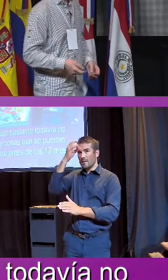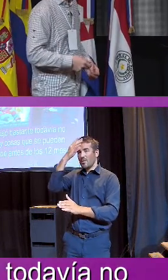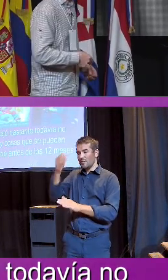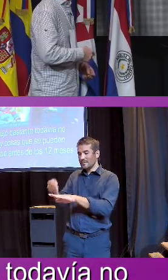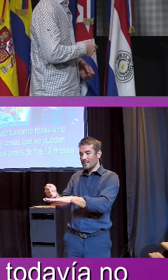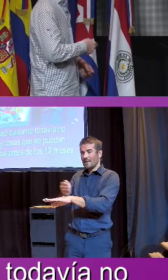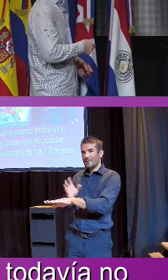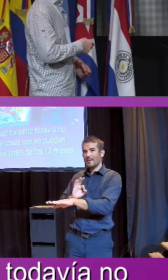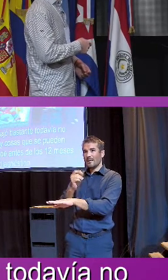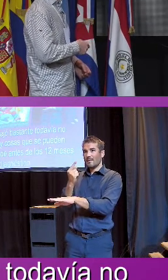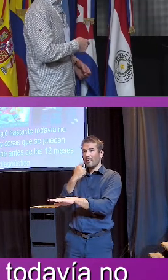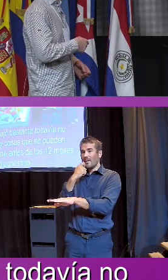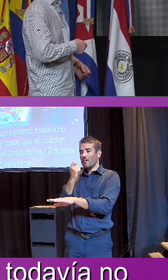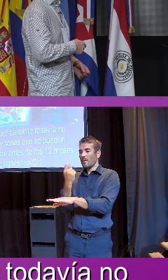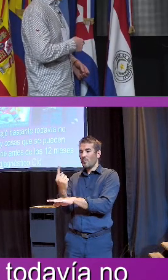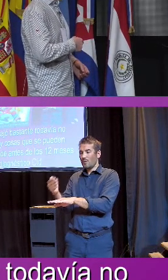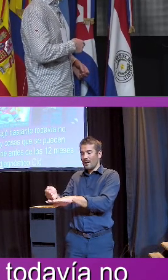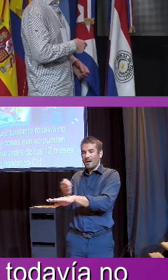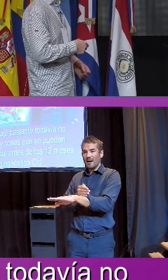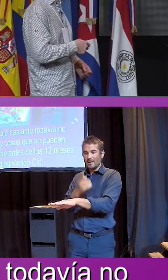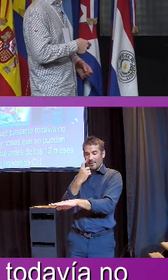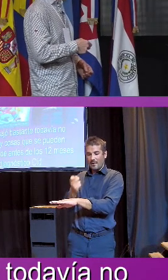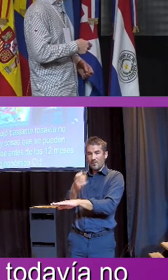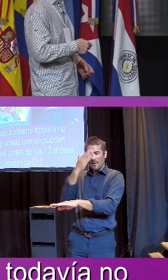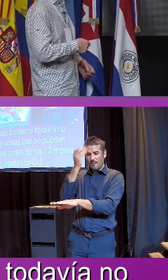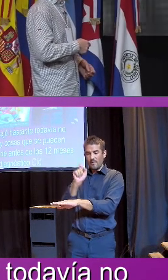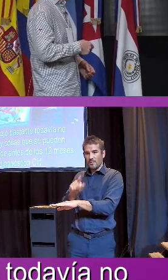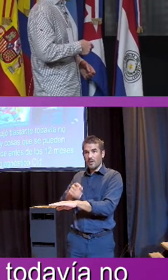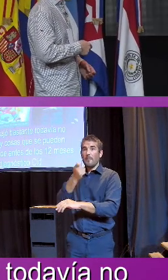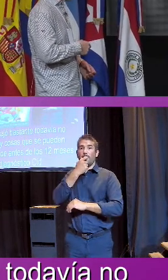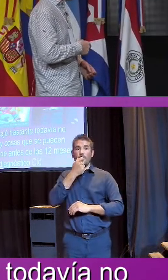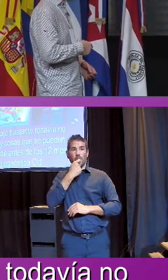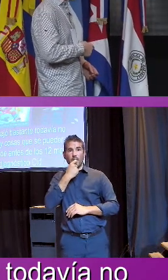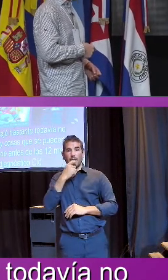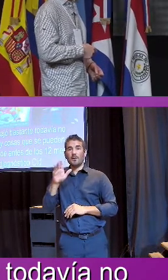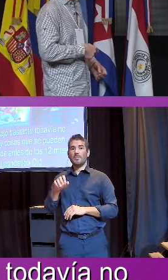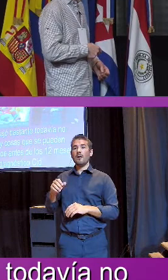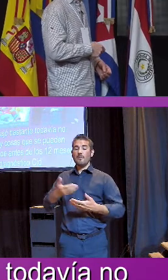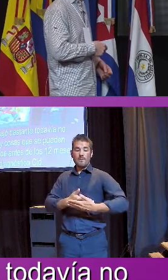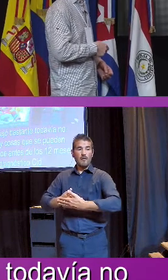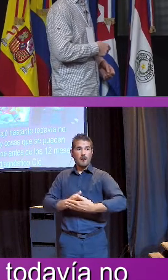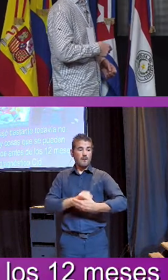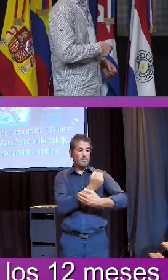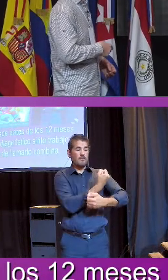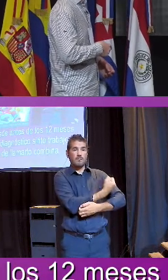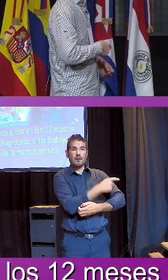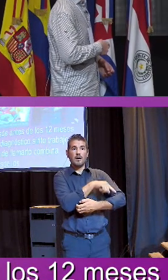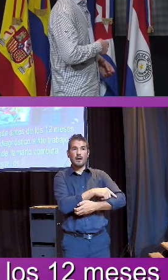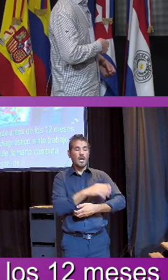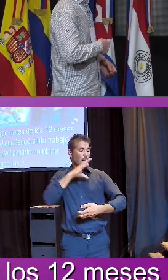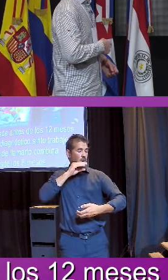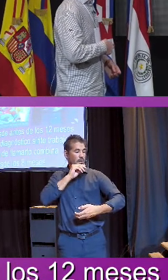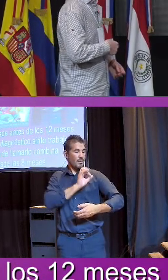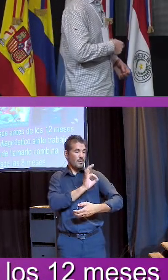el diagnóstico. Sí, distintos trabajos describen que giran menos la cara al llamarlos, combinan menos la mirada y la sonrisa ya desde los 8